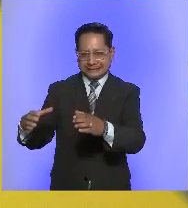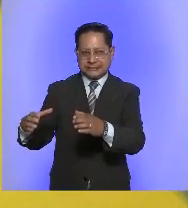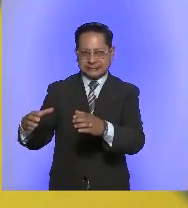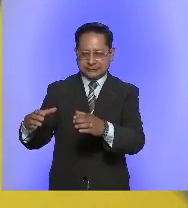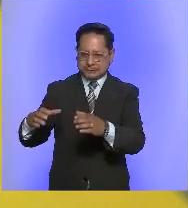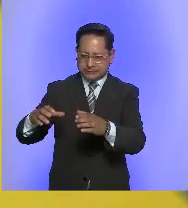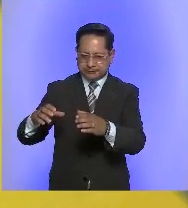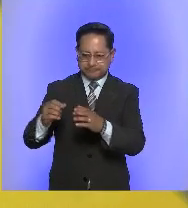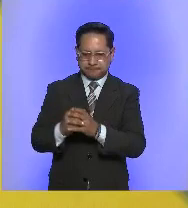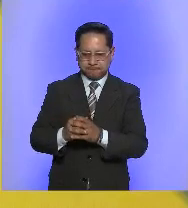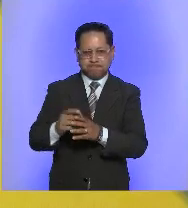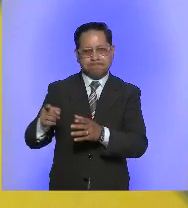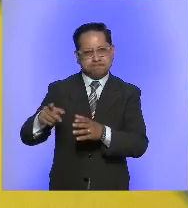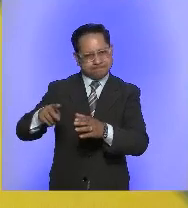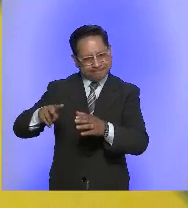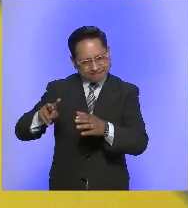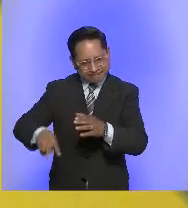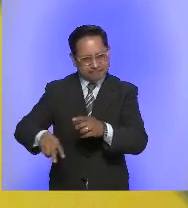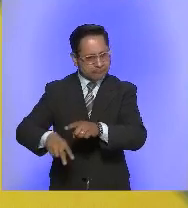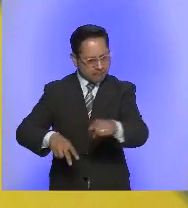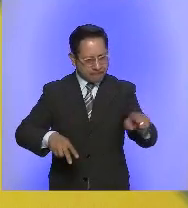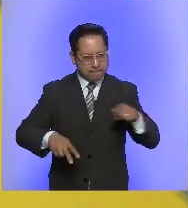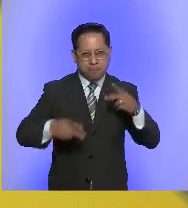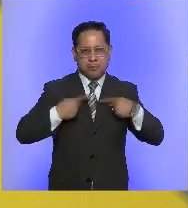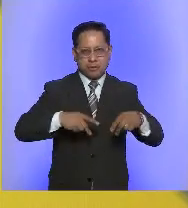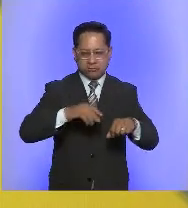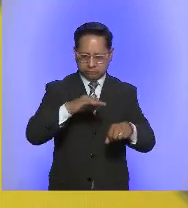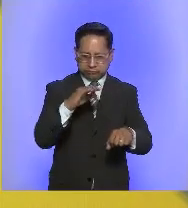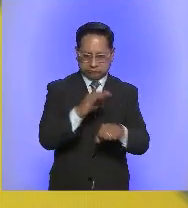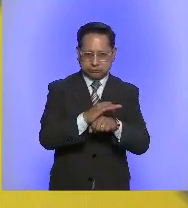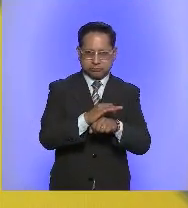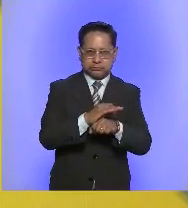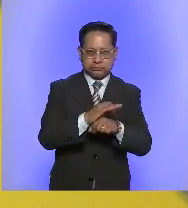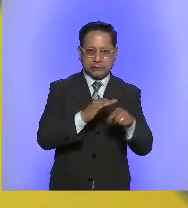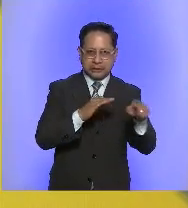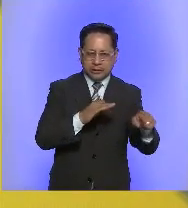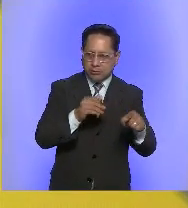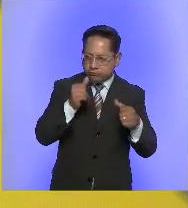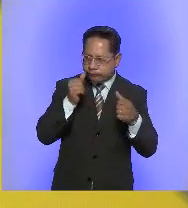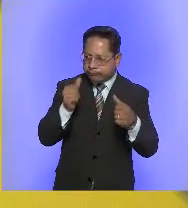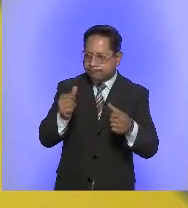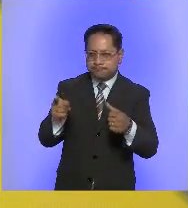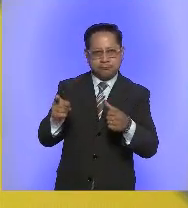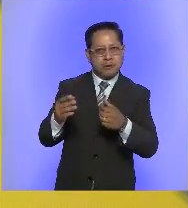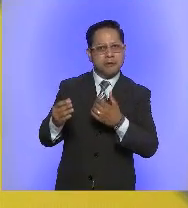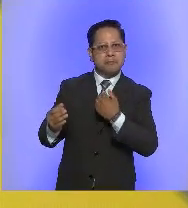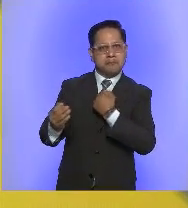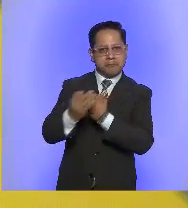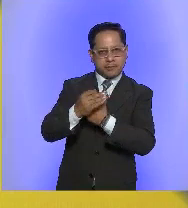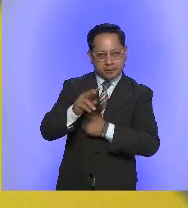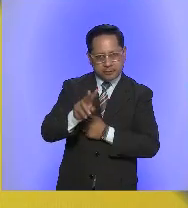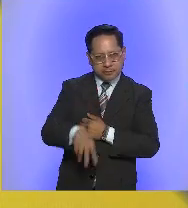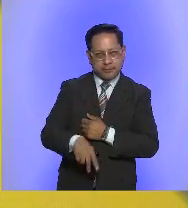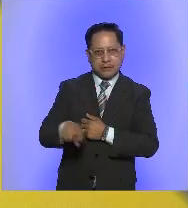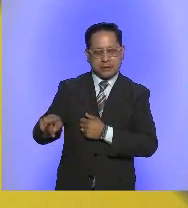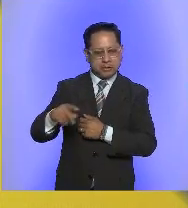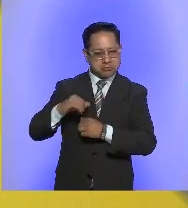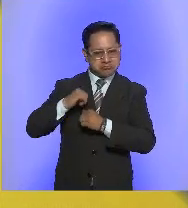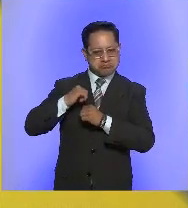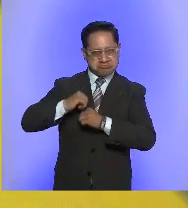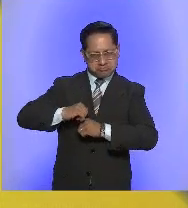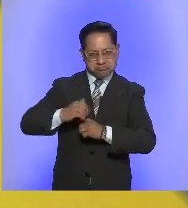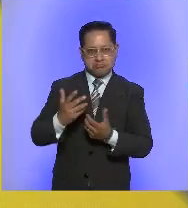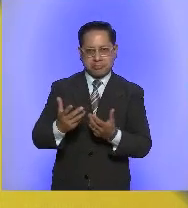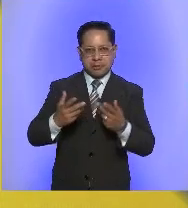la ciudadanía y puedan ser una opción real de representación de los ciudadanos. ¿Y cómo lo